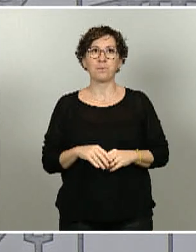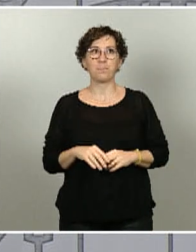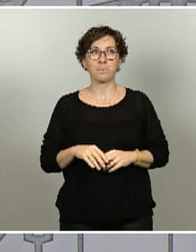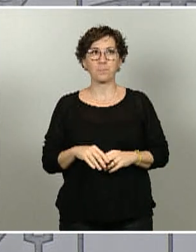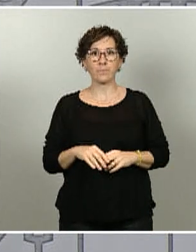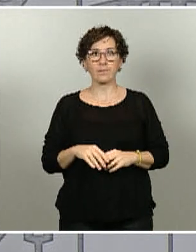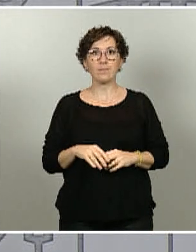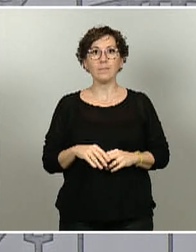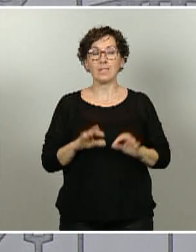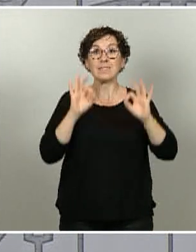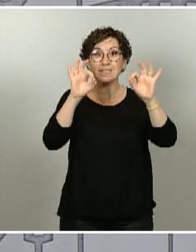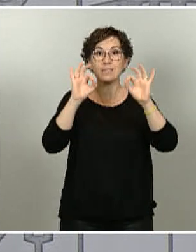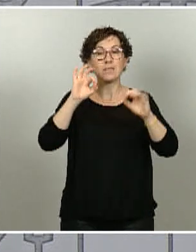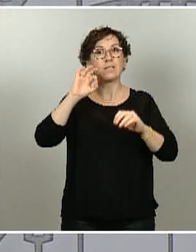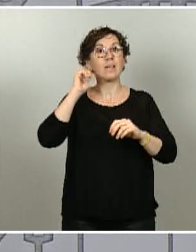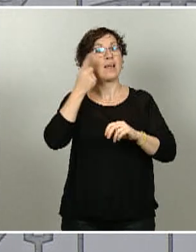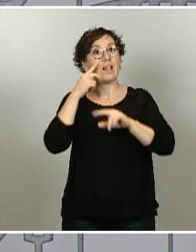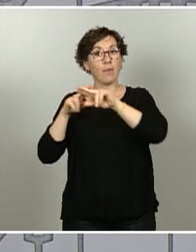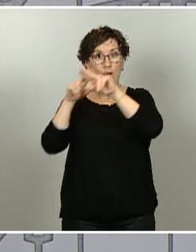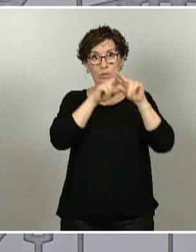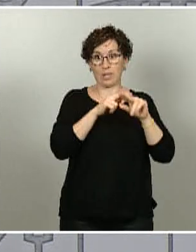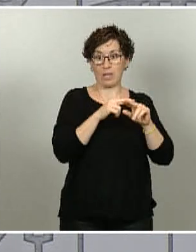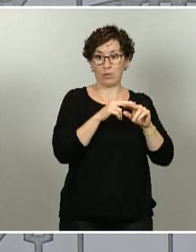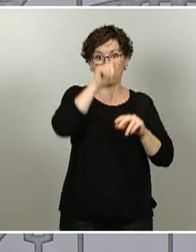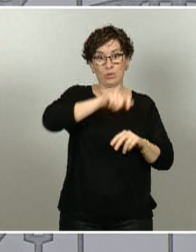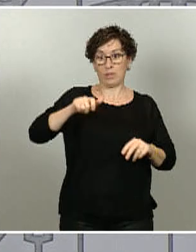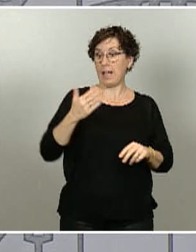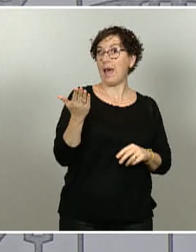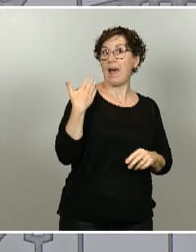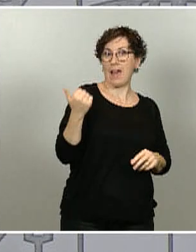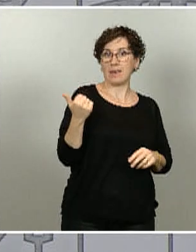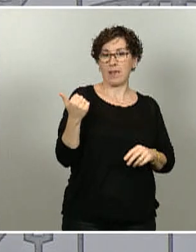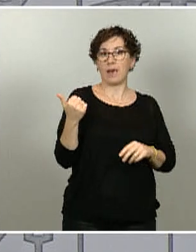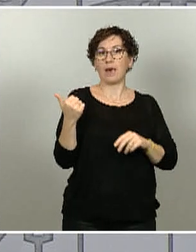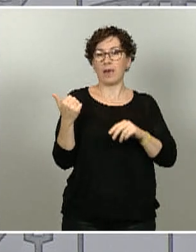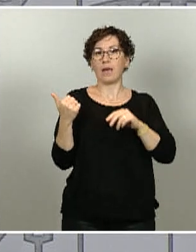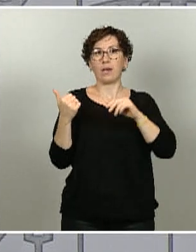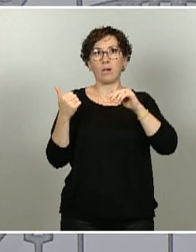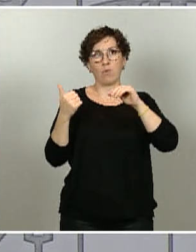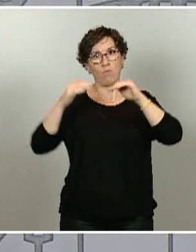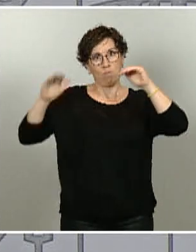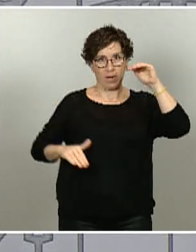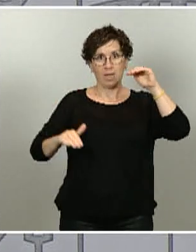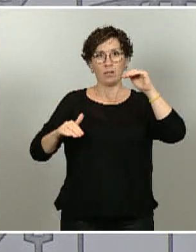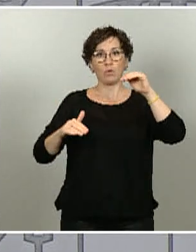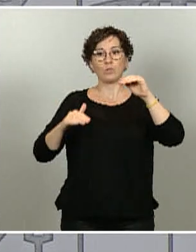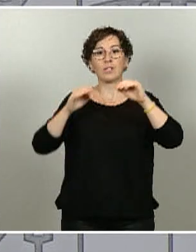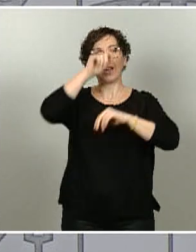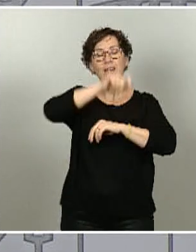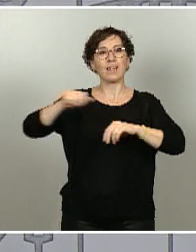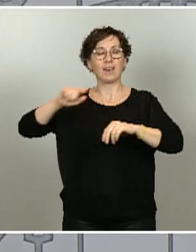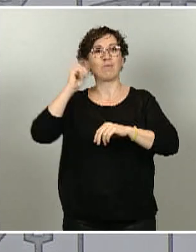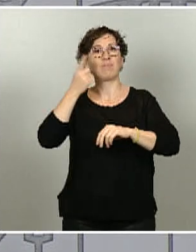los diagnosticados ayer quedan muy por detrás de los nuevos notificados que tienen fechas de diagnóstico previas. También sabemos, por